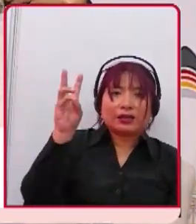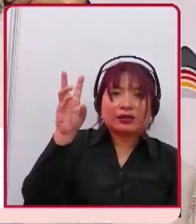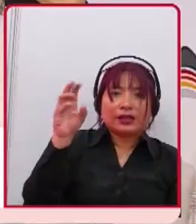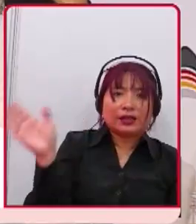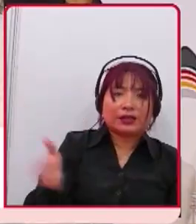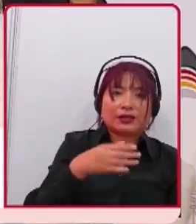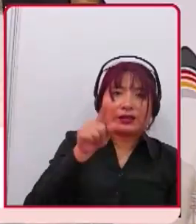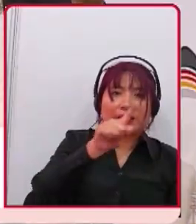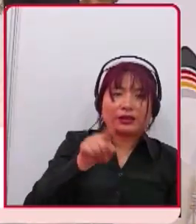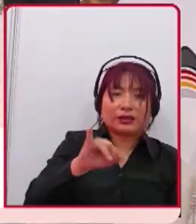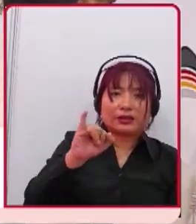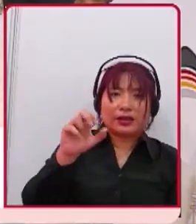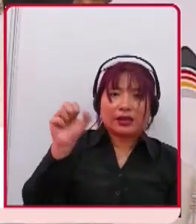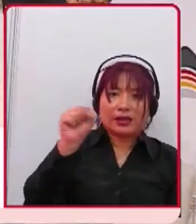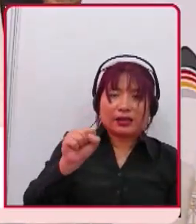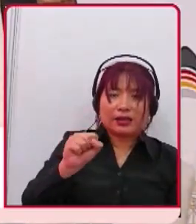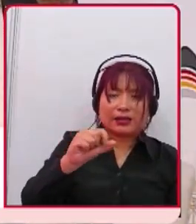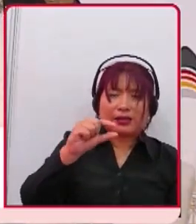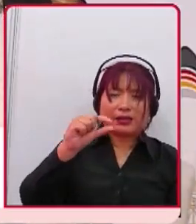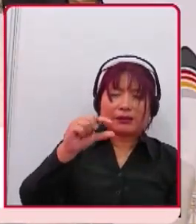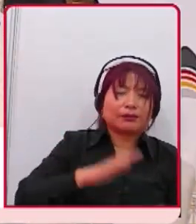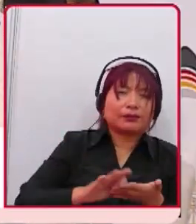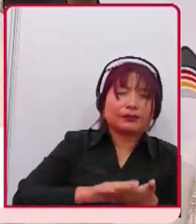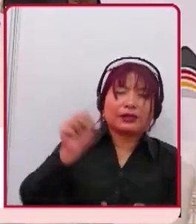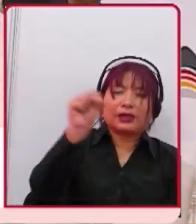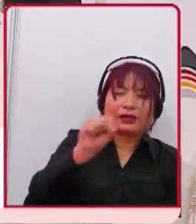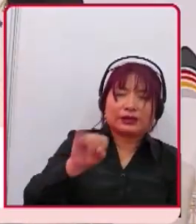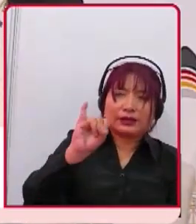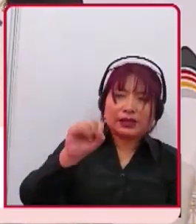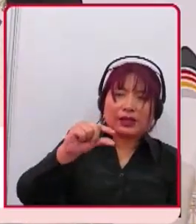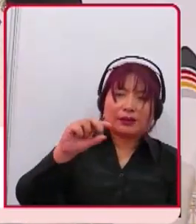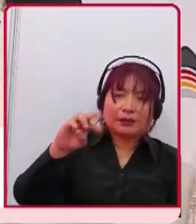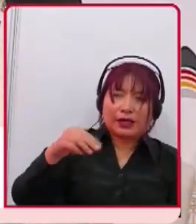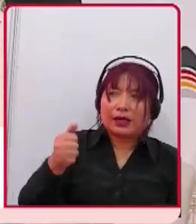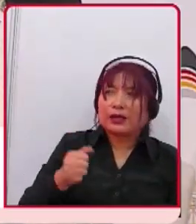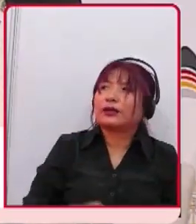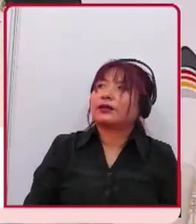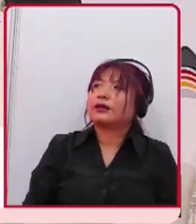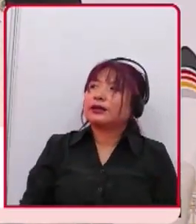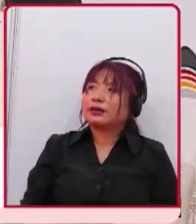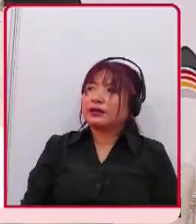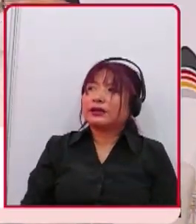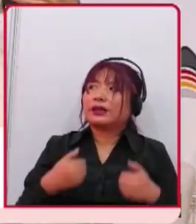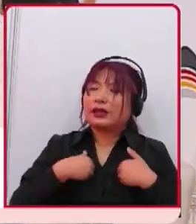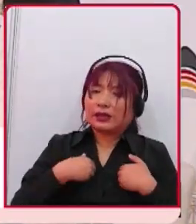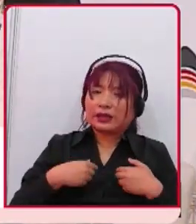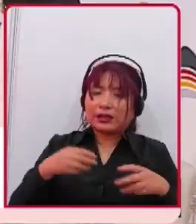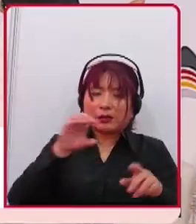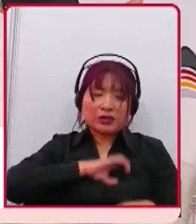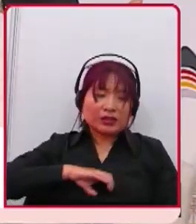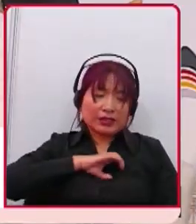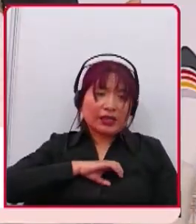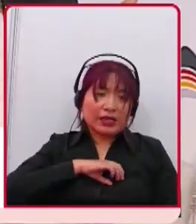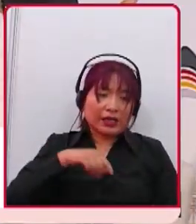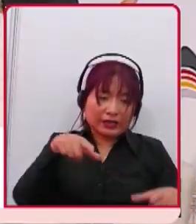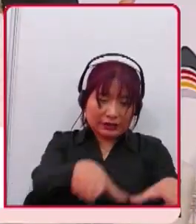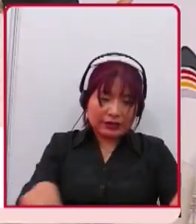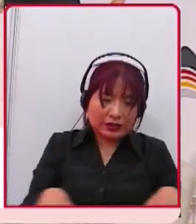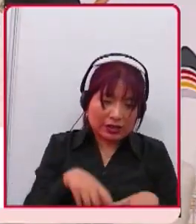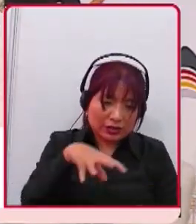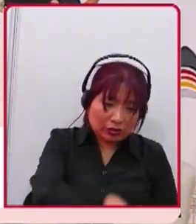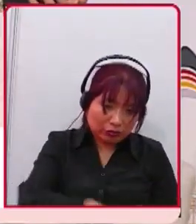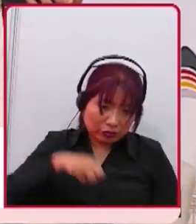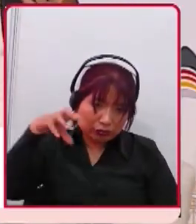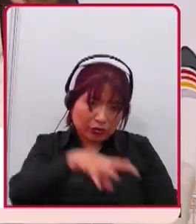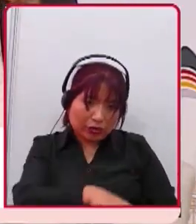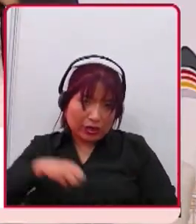SAC a su vez era sus respuestas venían a partir de lo que es las características del yacimiento, Sí, ¿no es cierto? Si había exactamente. la alteración